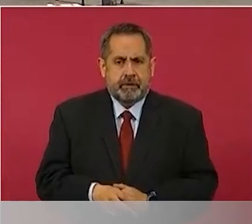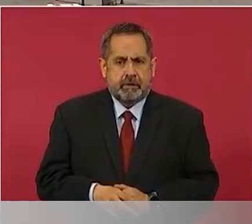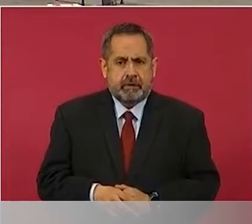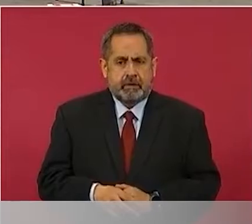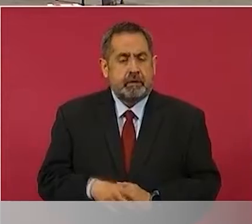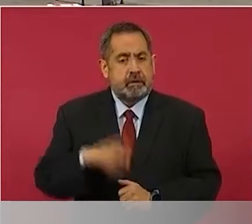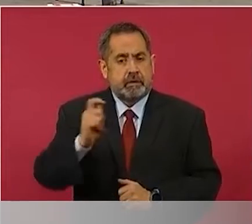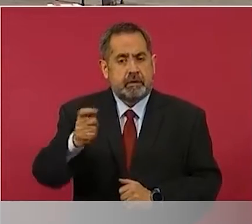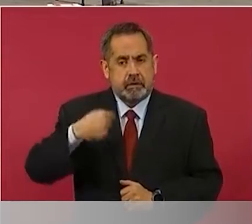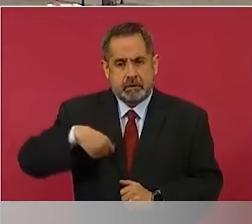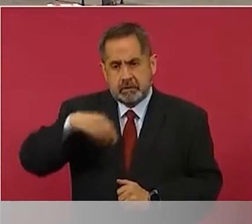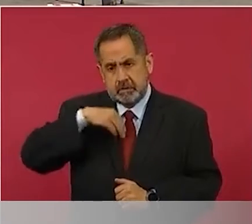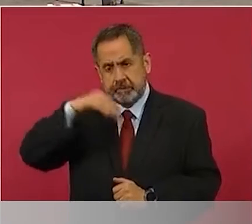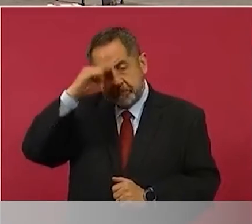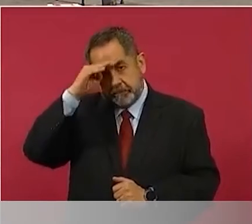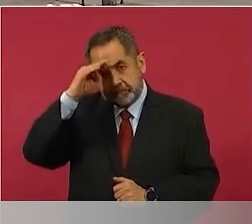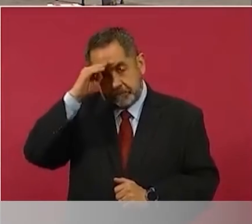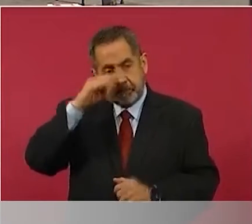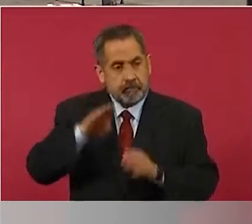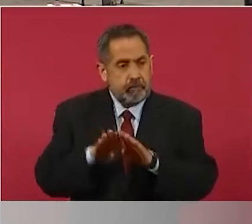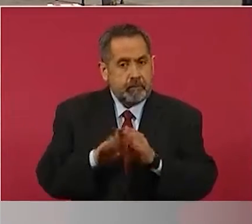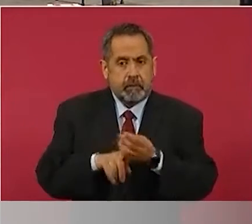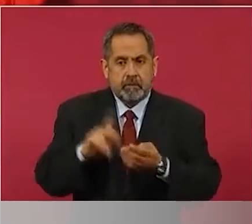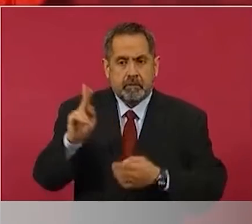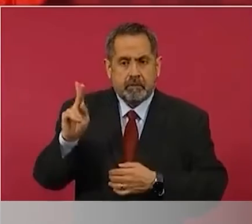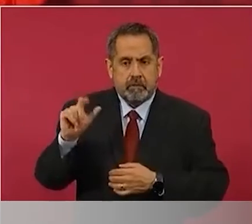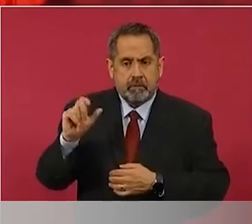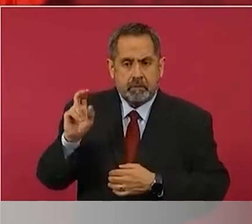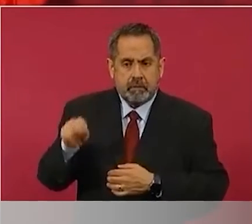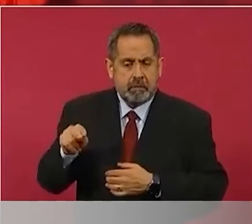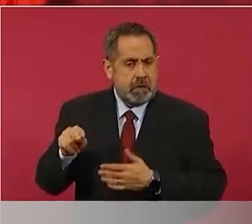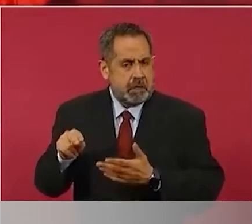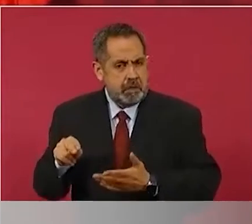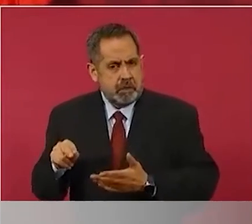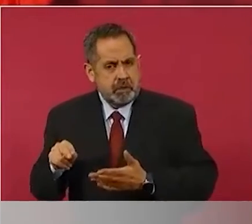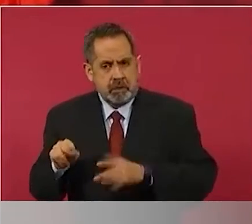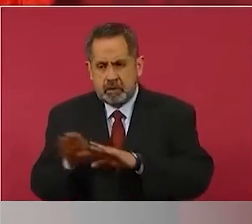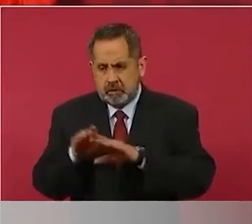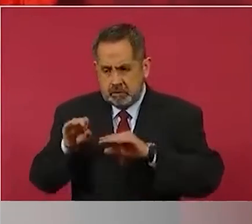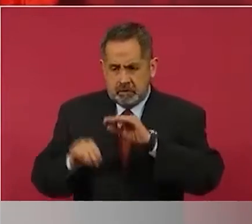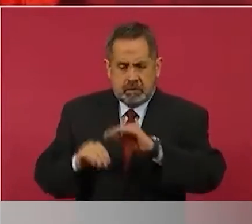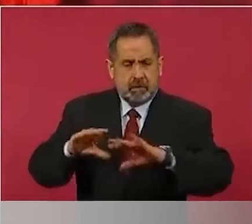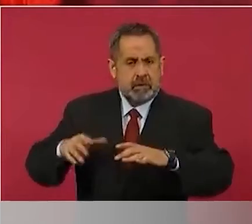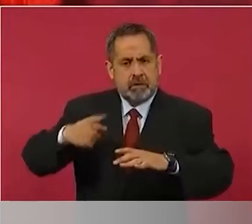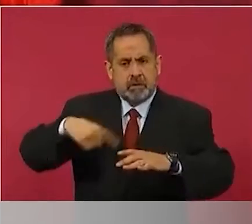Y considero que la estrategia que se llevó a cabo